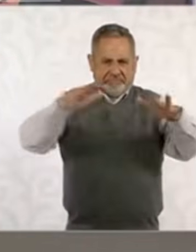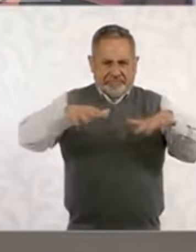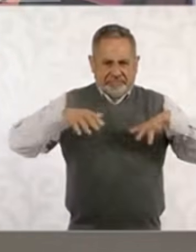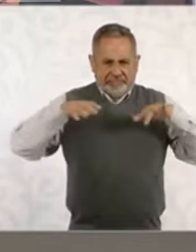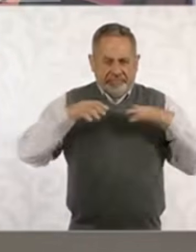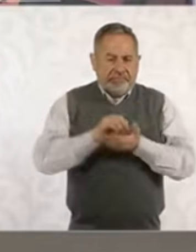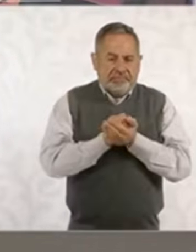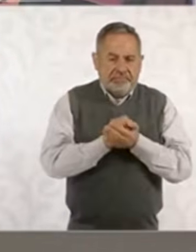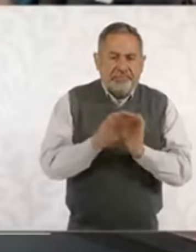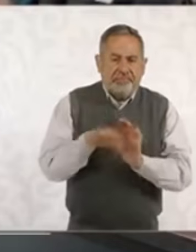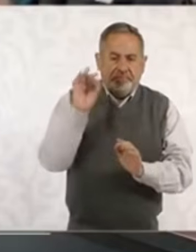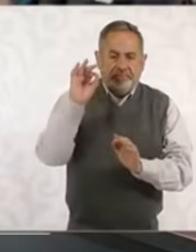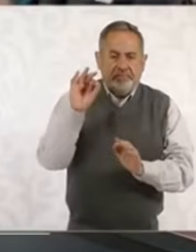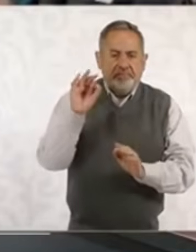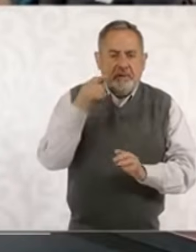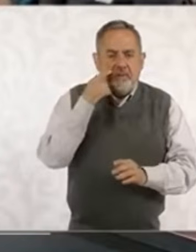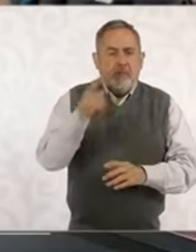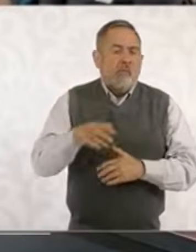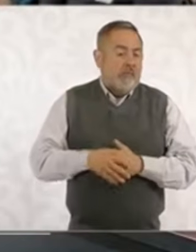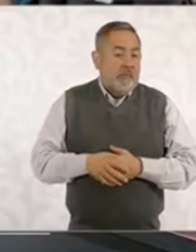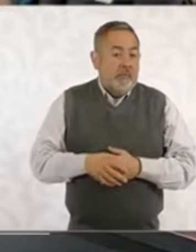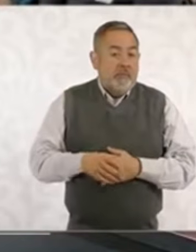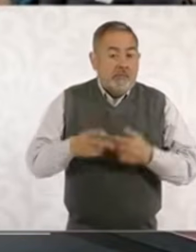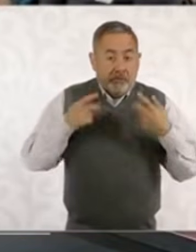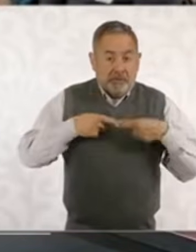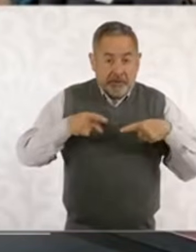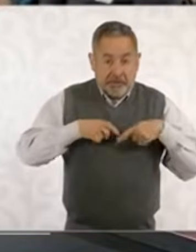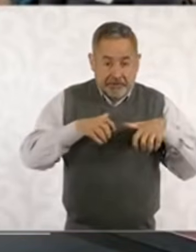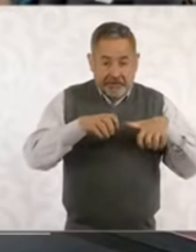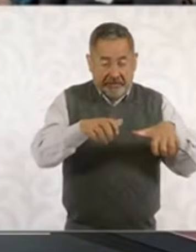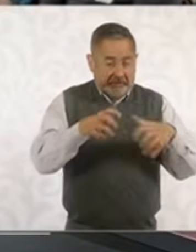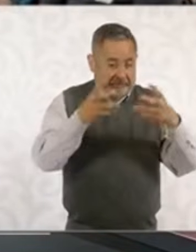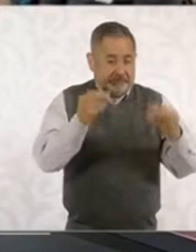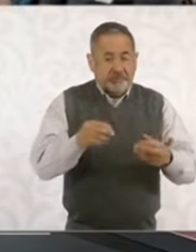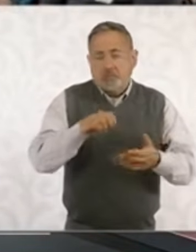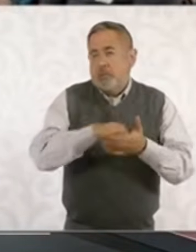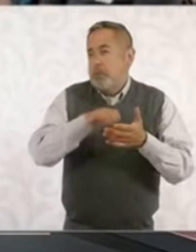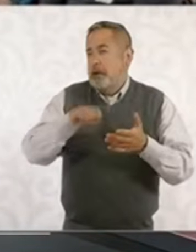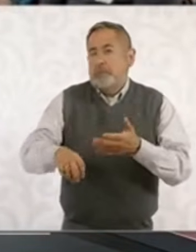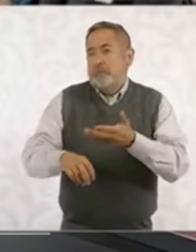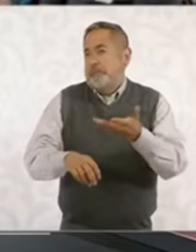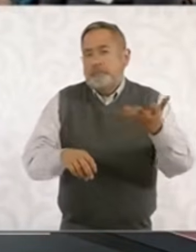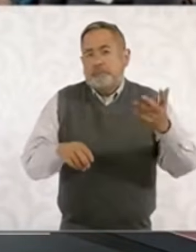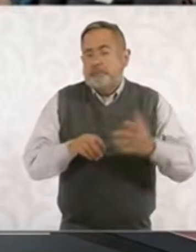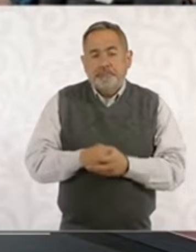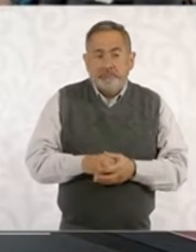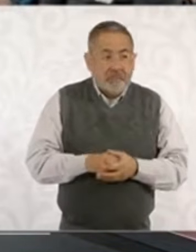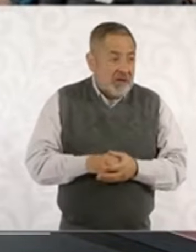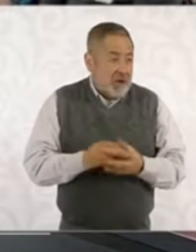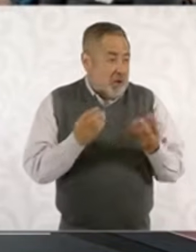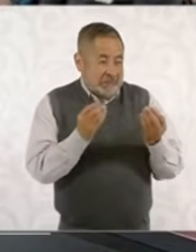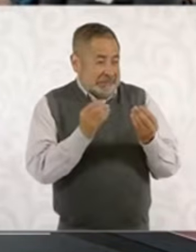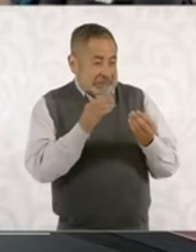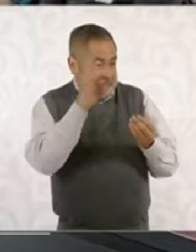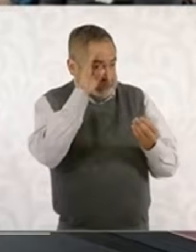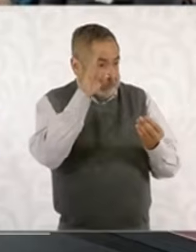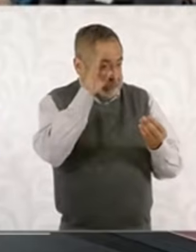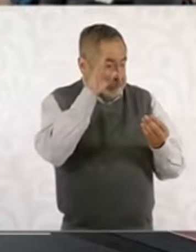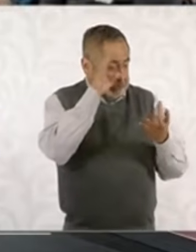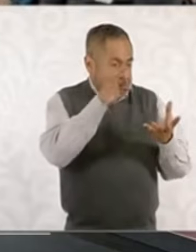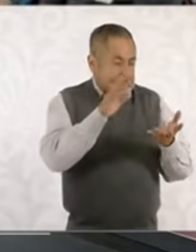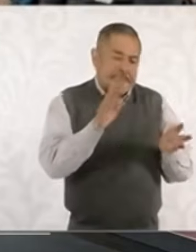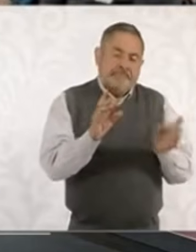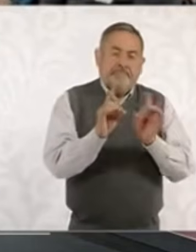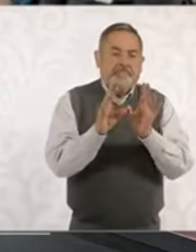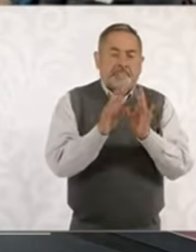sorteos. Es decir, todo el mundo donde la demanda rebasa las viviendas que van a hacer, entramos a un proceso